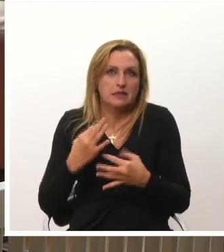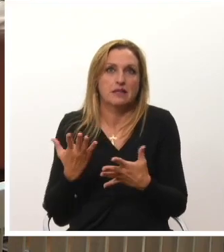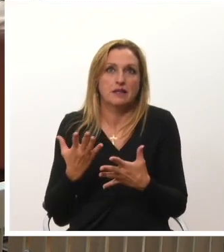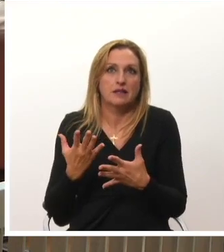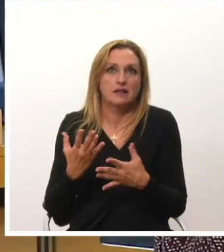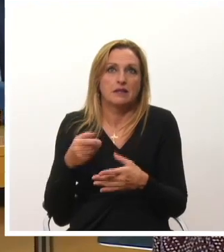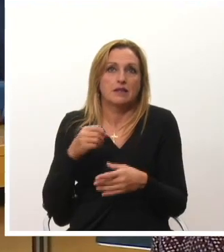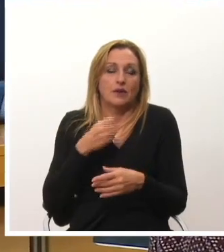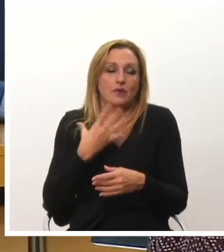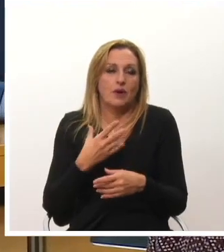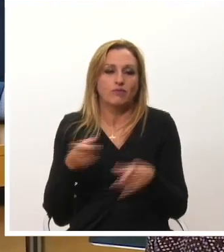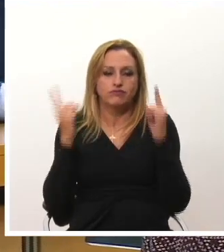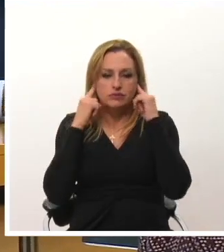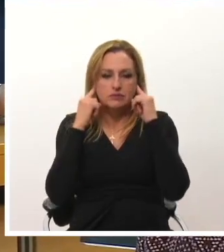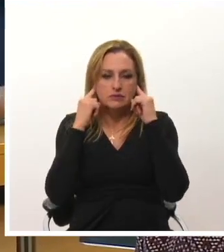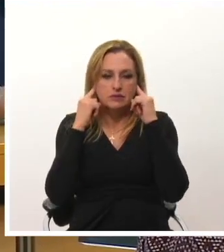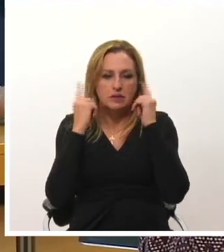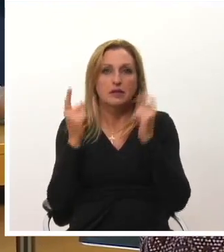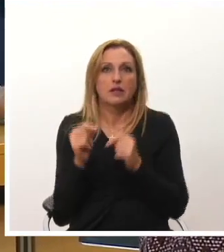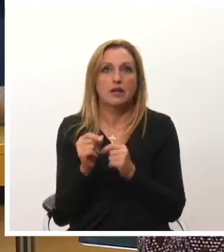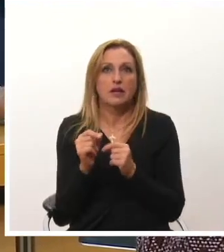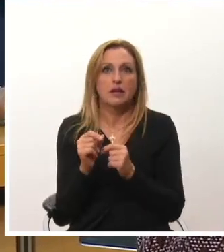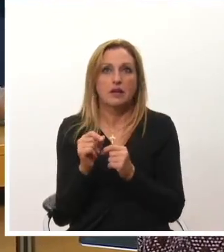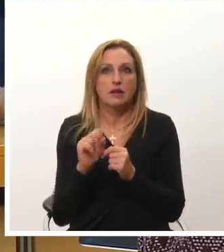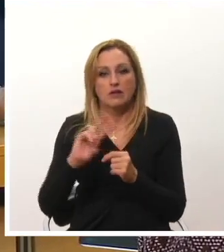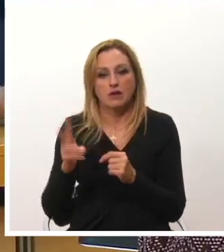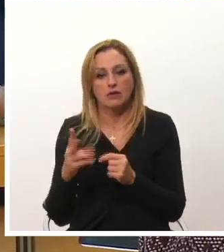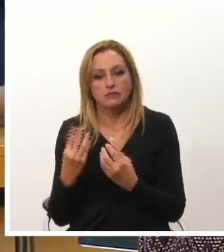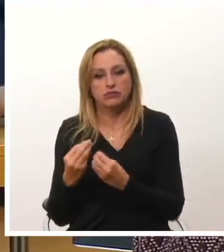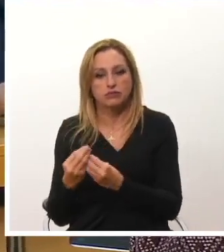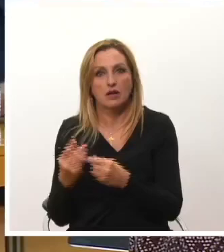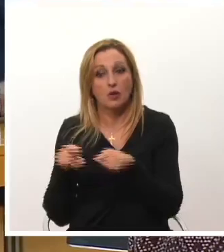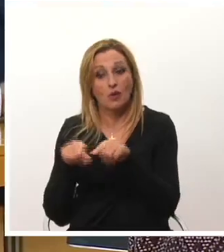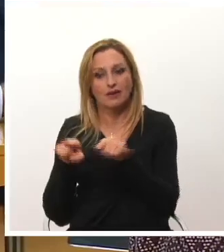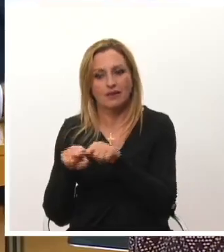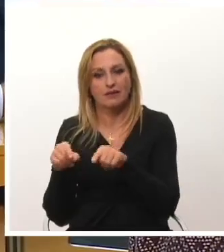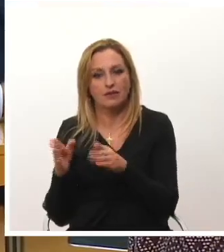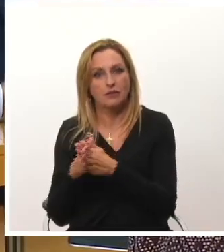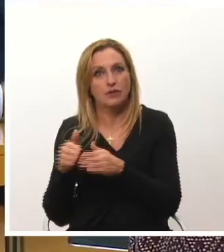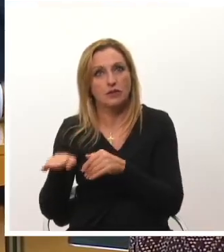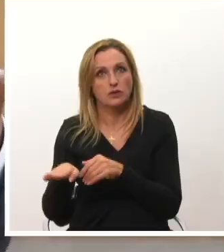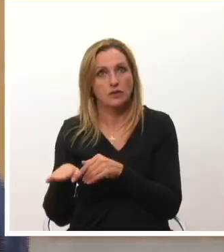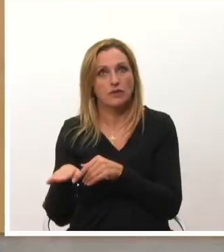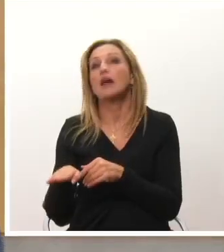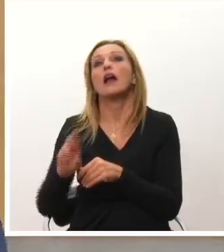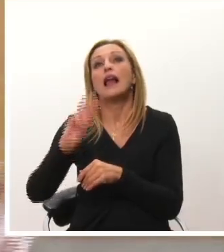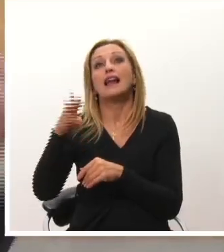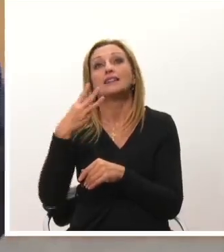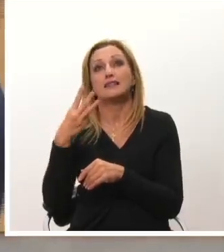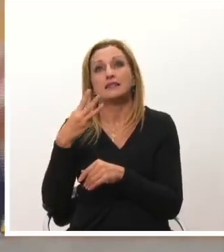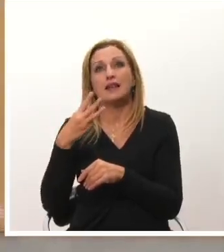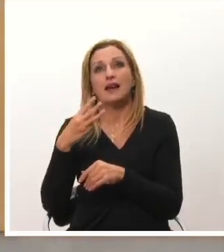mira Tápate los oídos vete con el otro a ponerte Los cascos qué hicimos frente a la tercera gran crisis la de la invasión